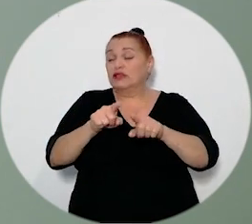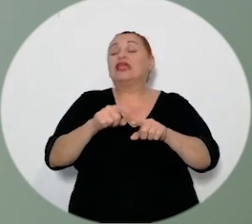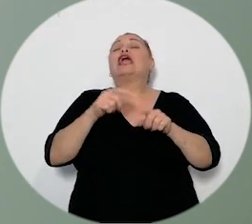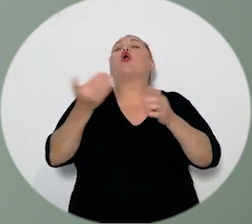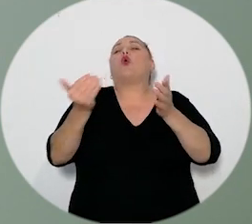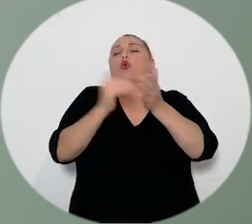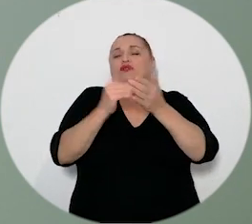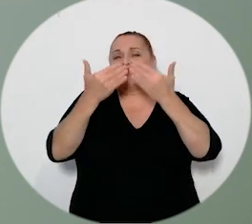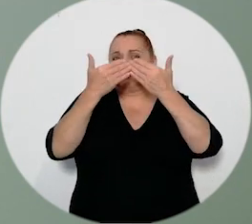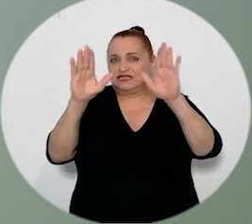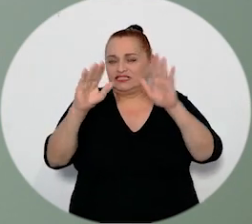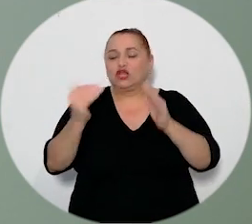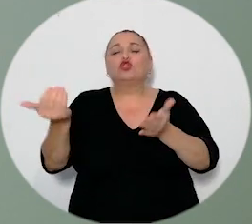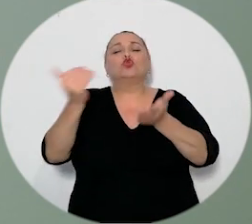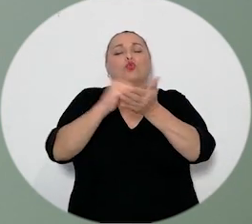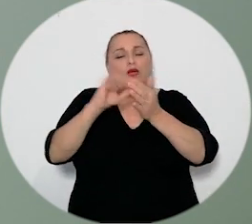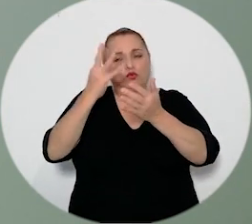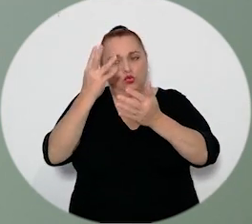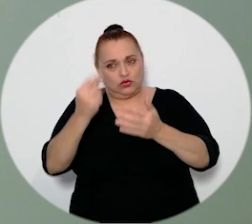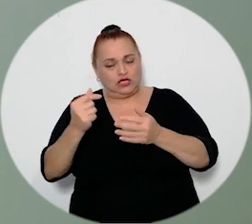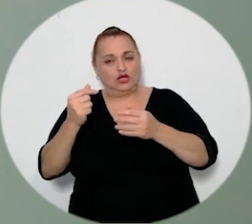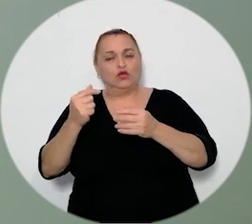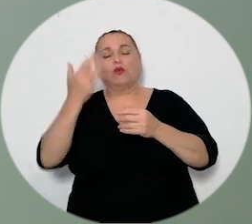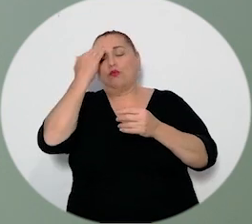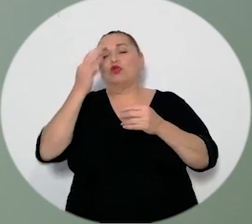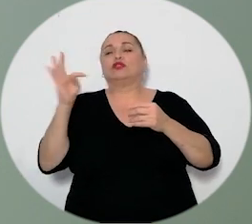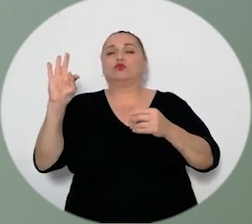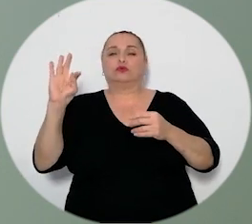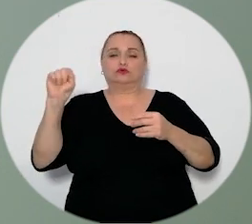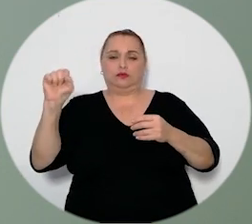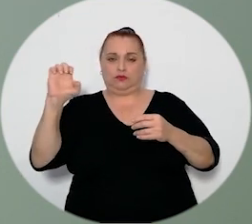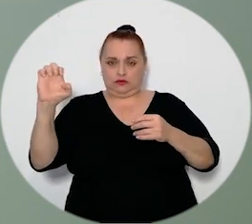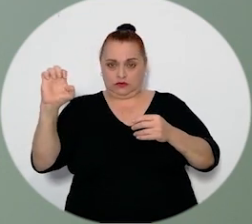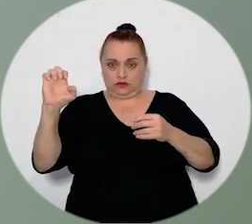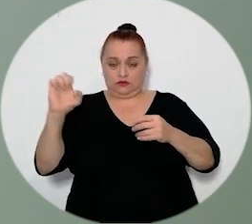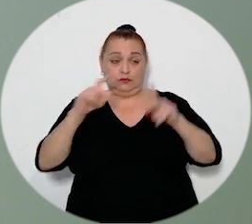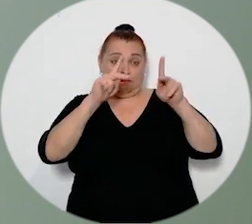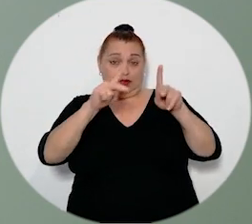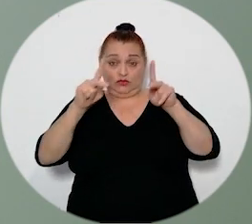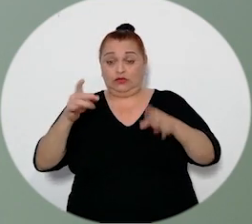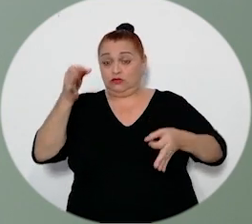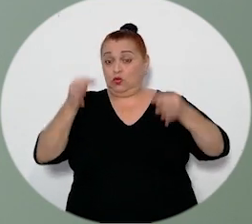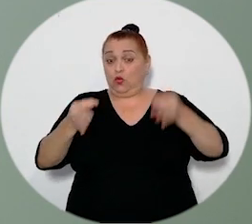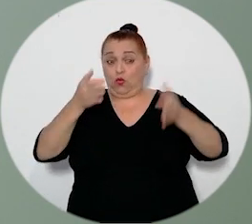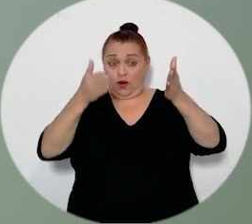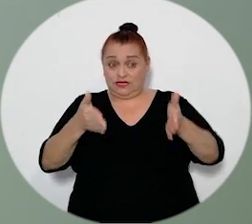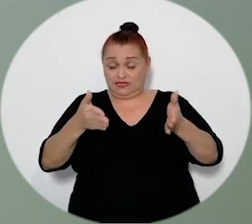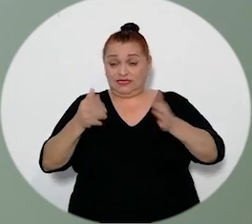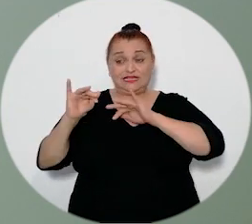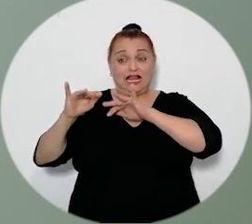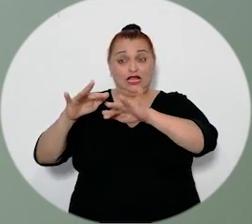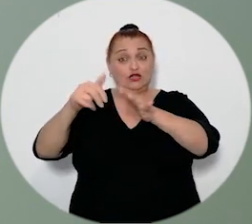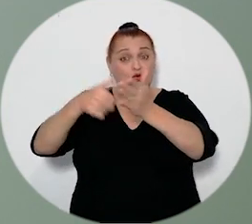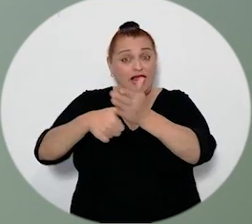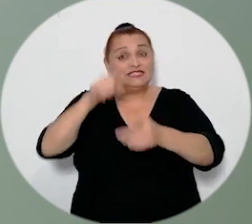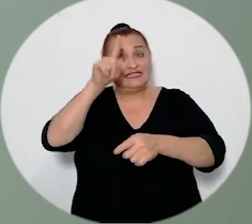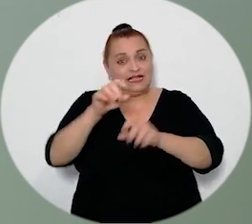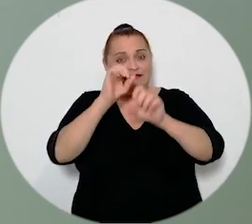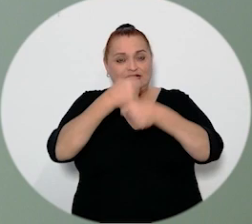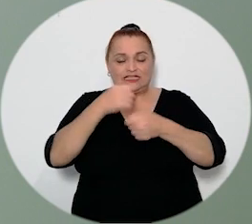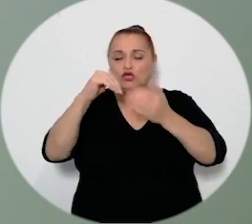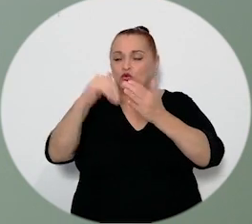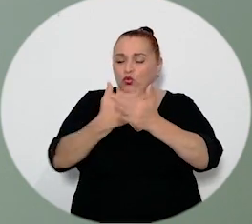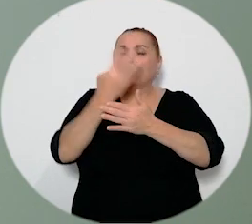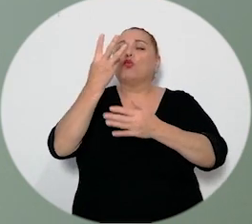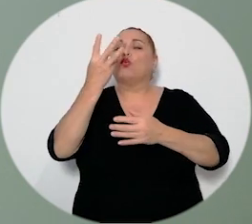nuevo escrutinio parcial por el Tribunal Supremo de Elecciones. Así, las personas juezas electorales concluyeron que debe realizarse